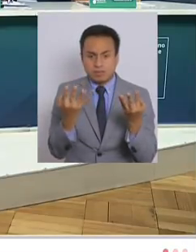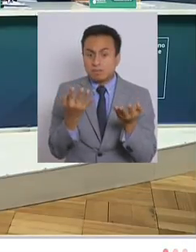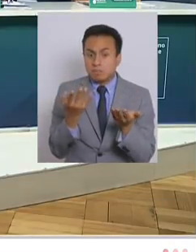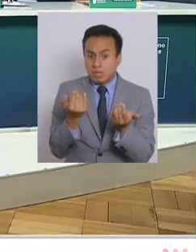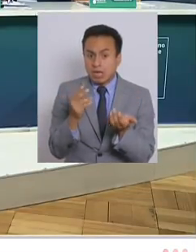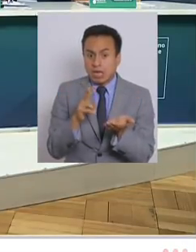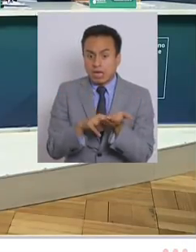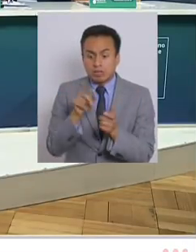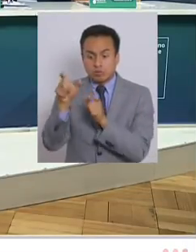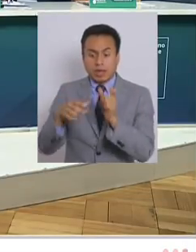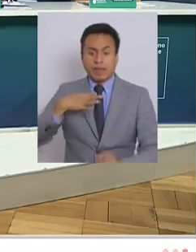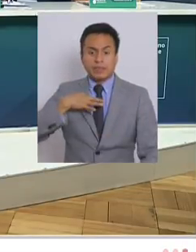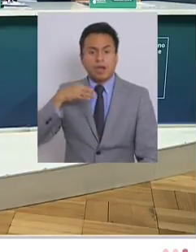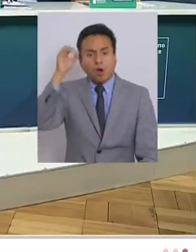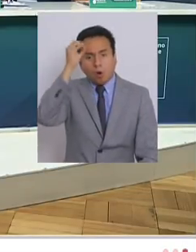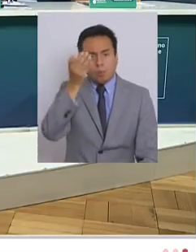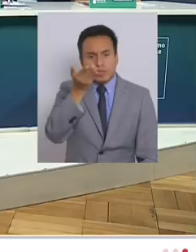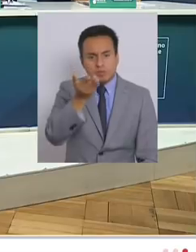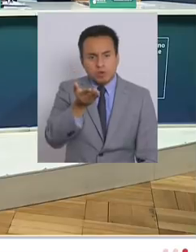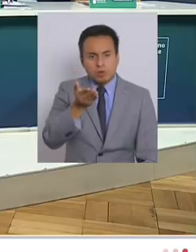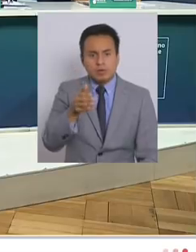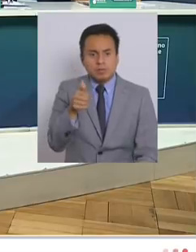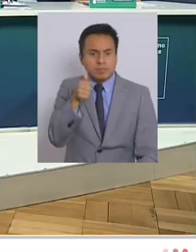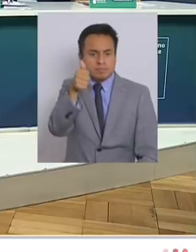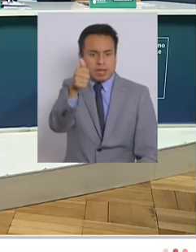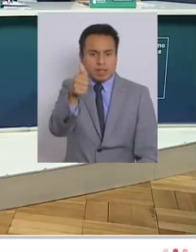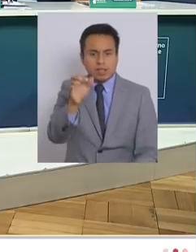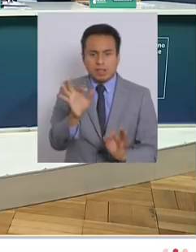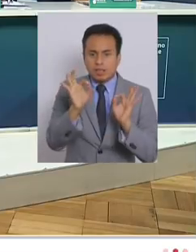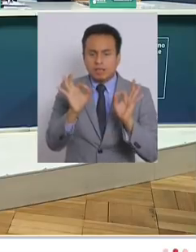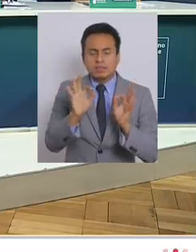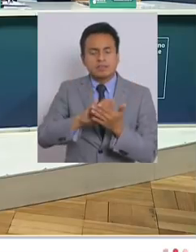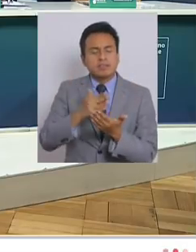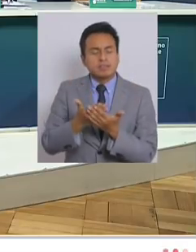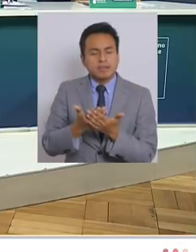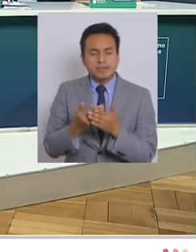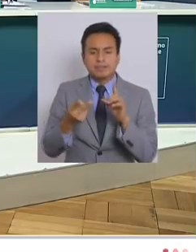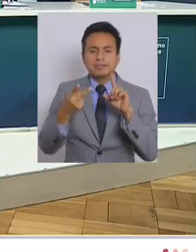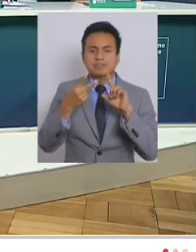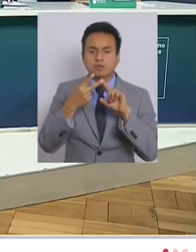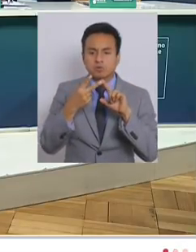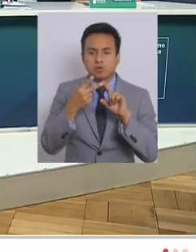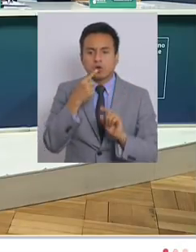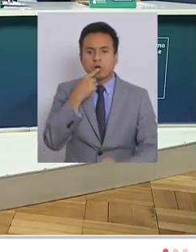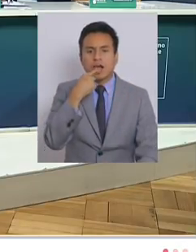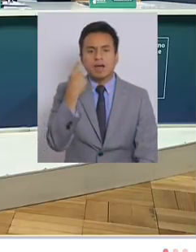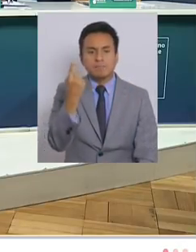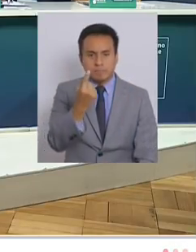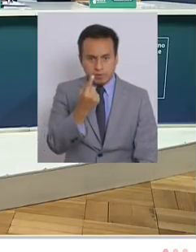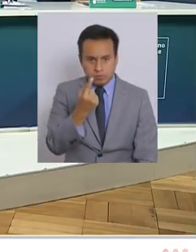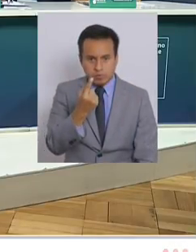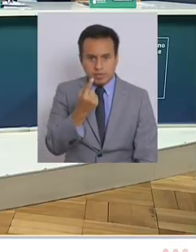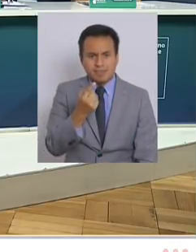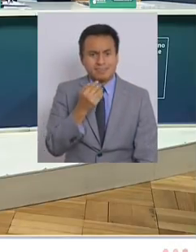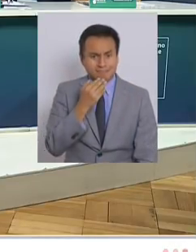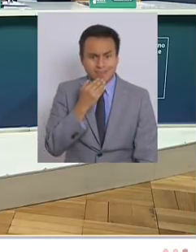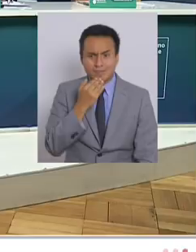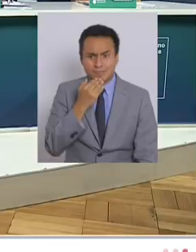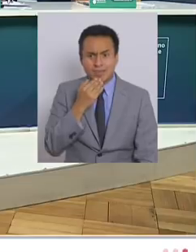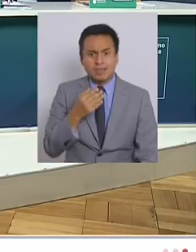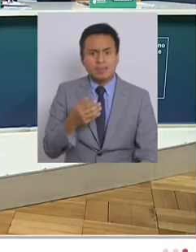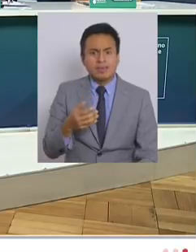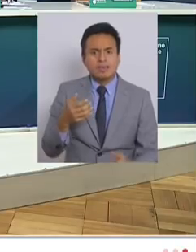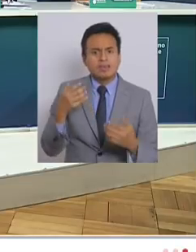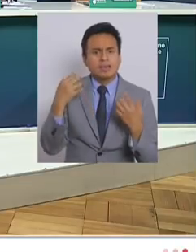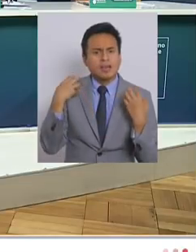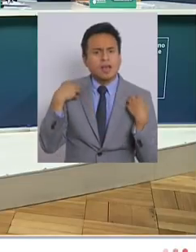necesario para la ciudadanía conocer su opinión como la principal autoridad sanitaria y lo segundo una pregunta que también tenía encargada en